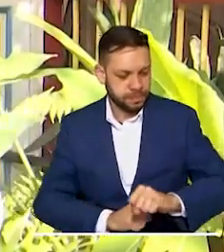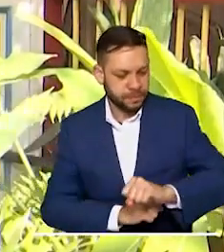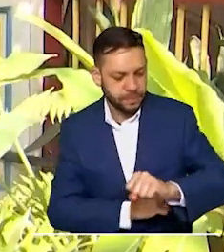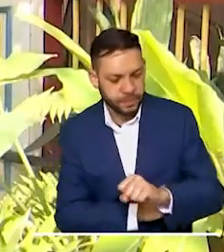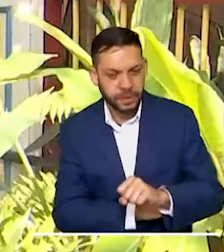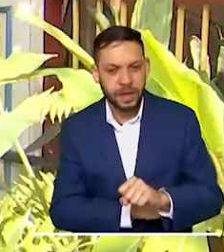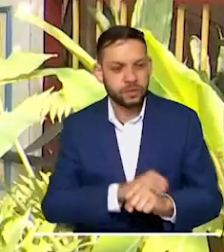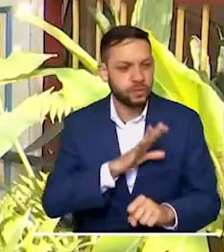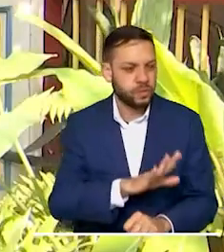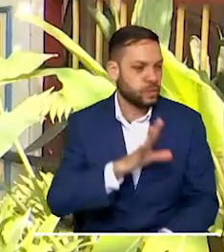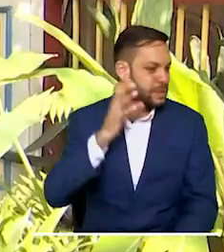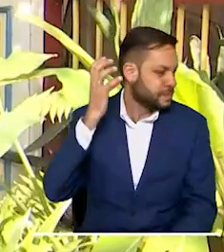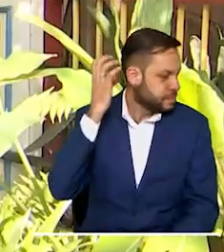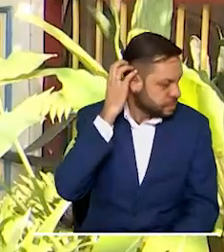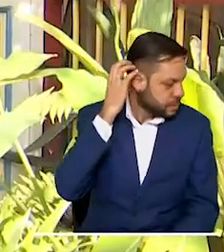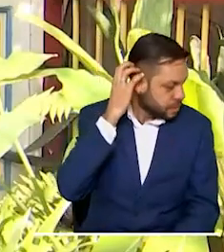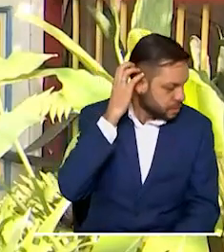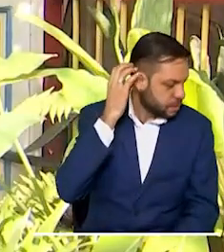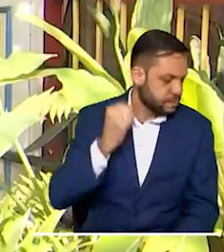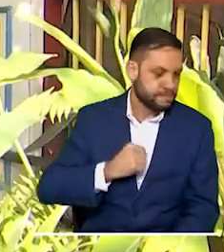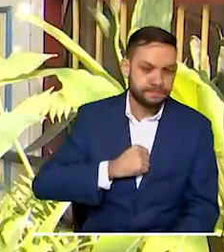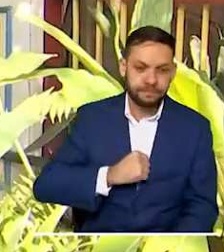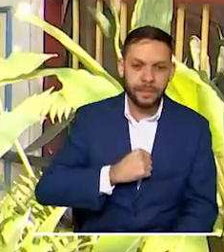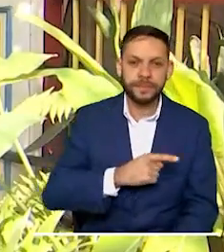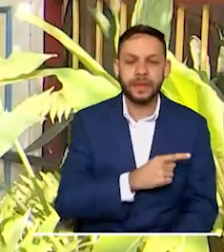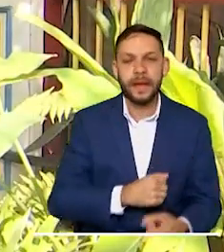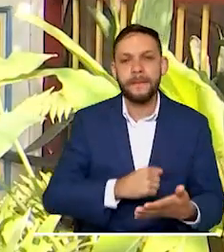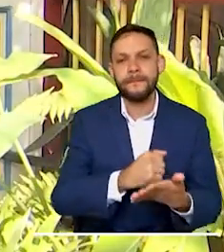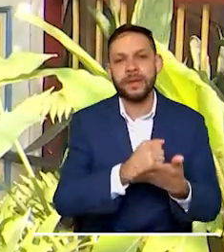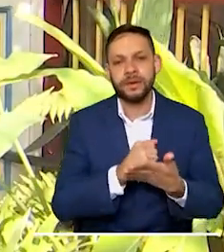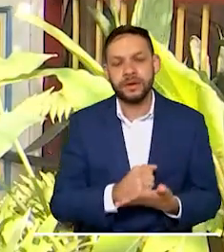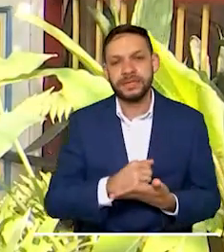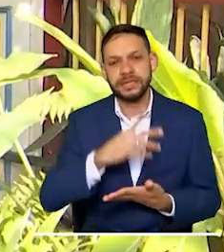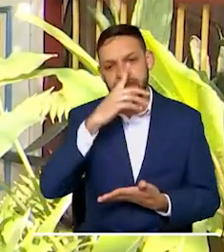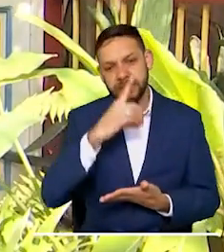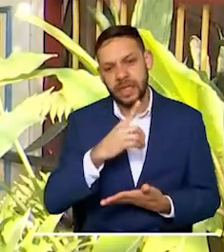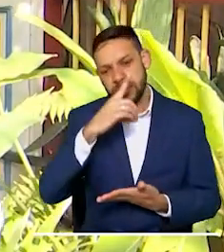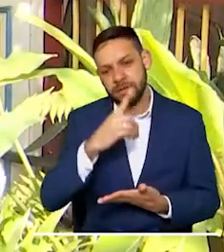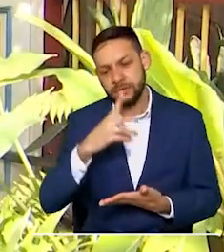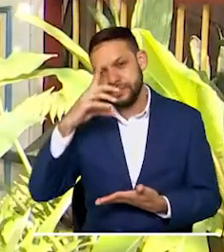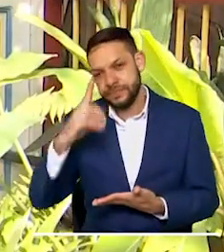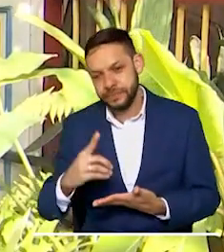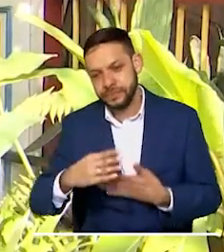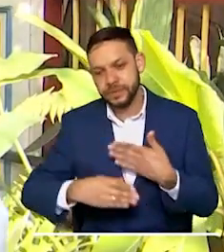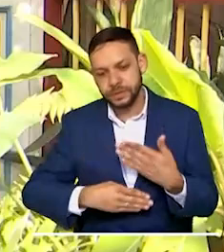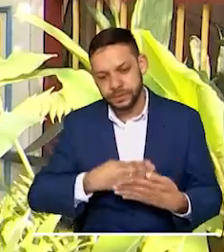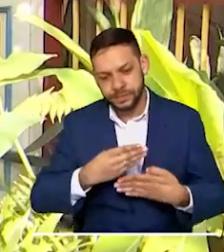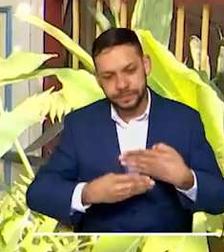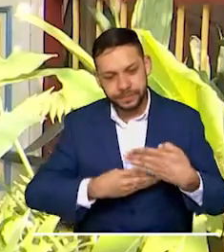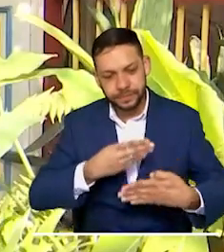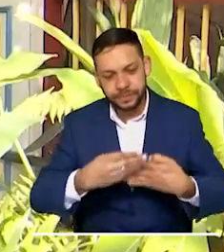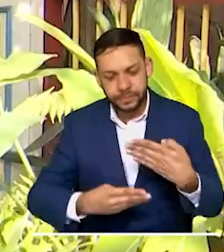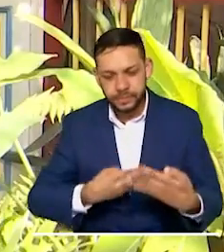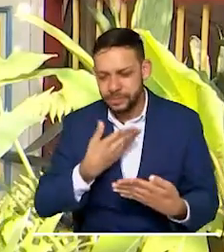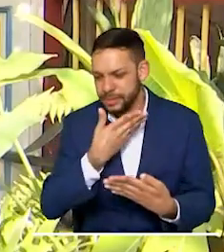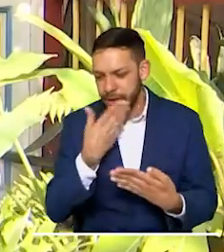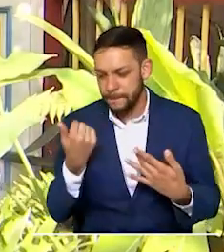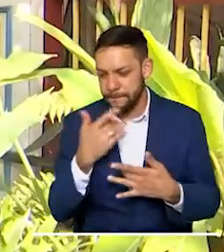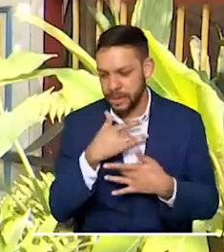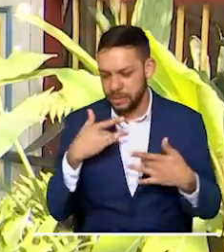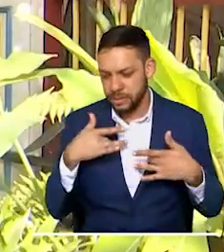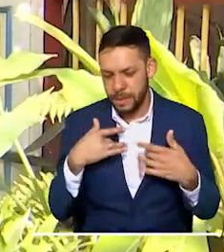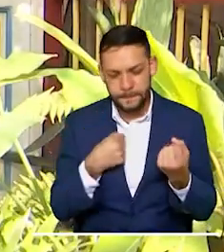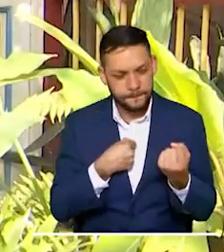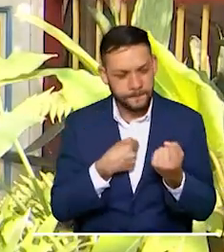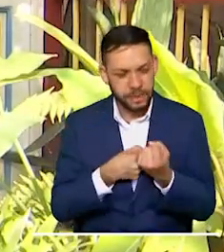y para todos nuestros sistemas de recompensa de que tomando buenas decisiones y haciendo las cosas lo más saludablemente y lo